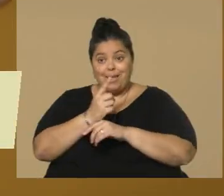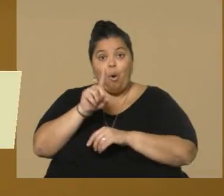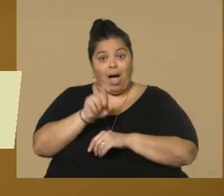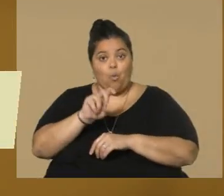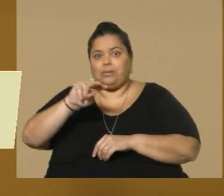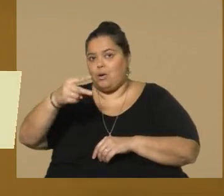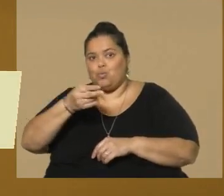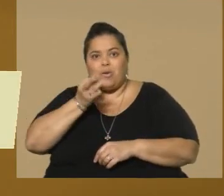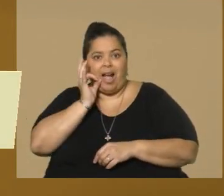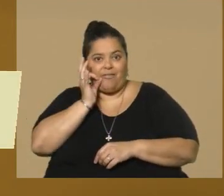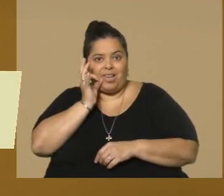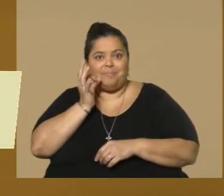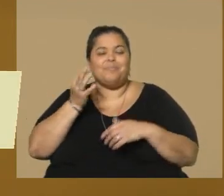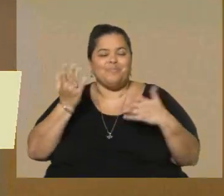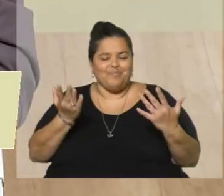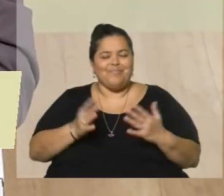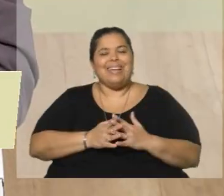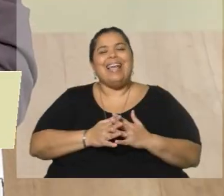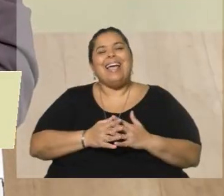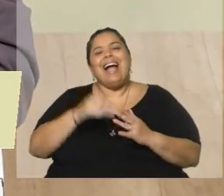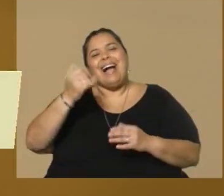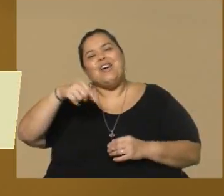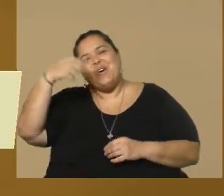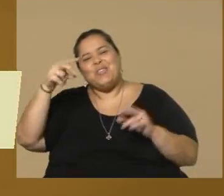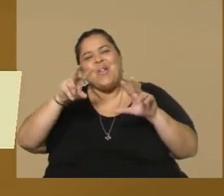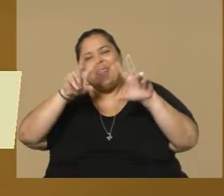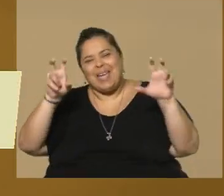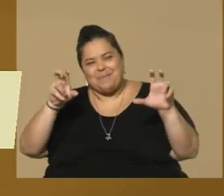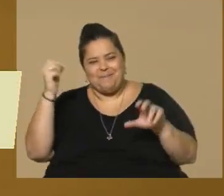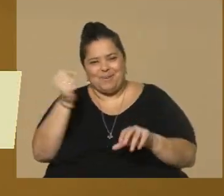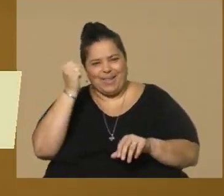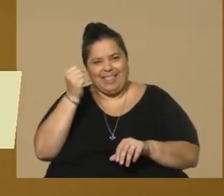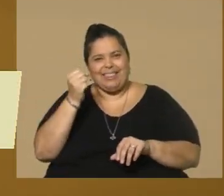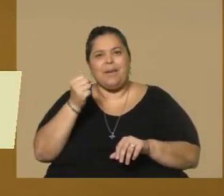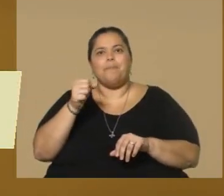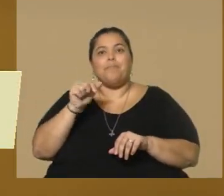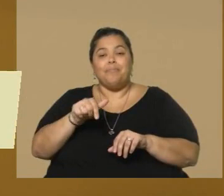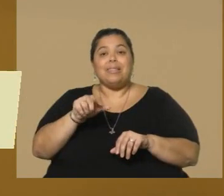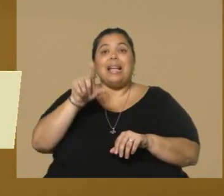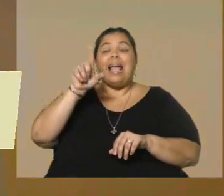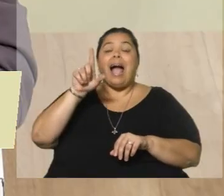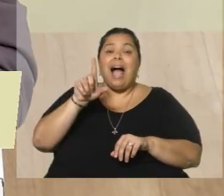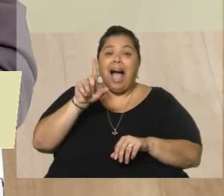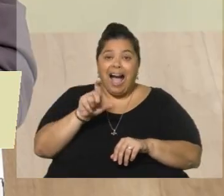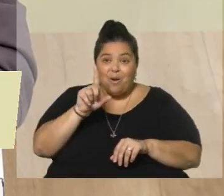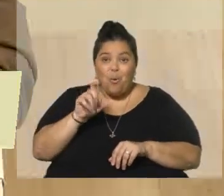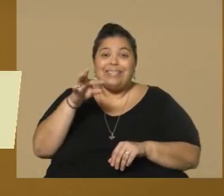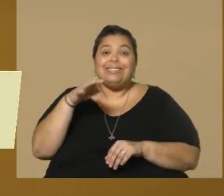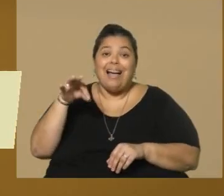y acá nos metimos en un tema candente café y agua salada